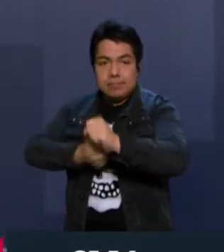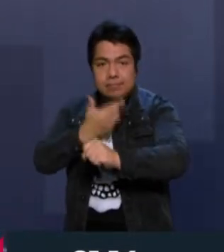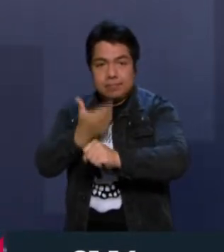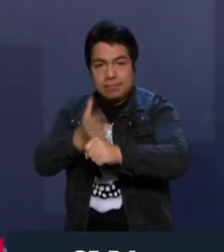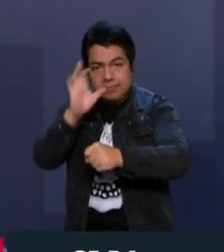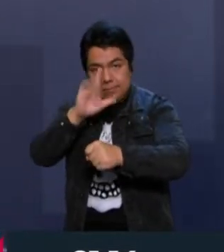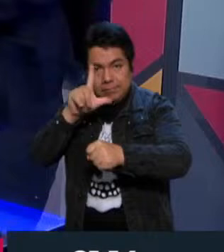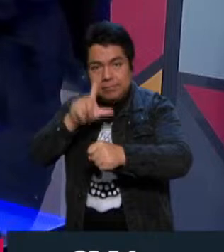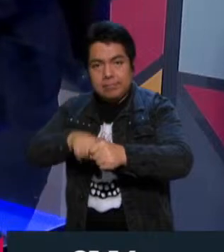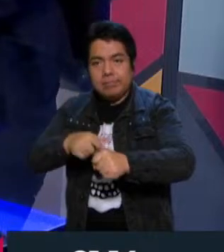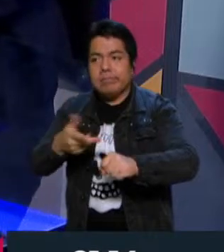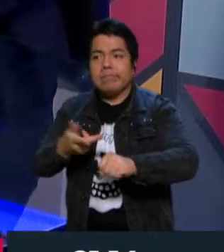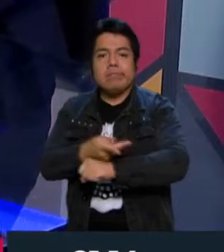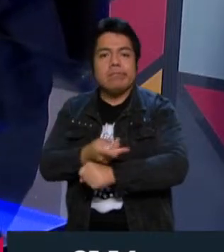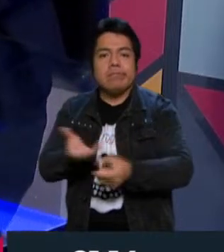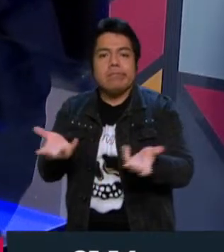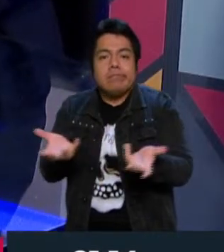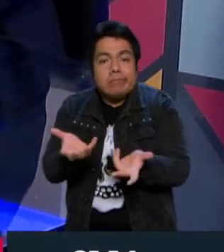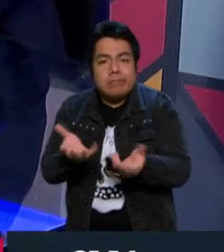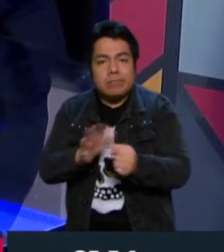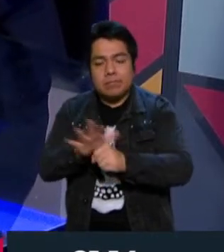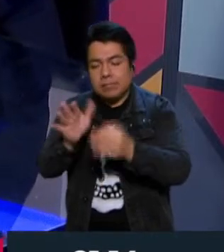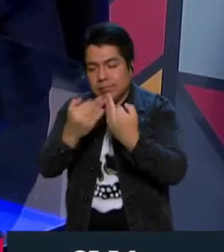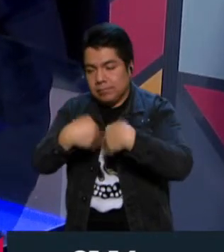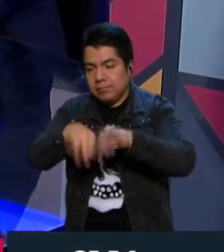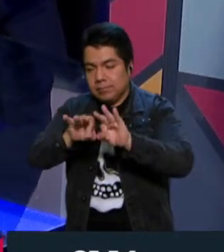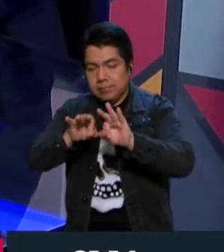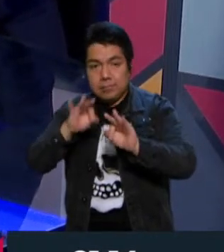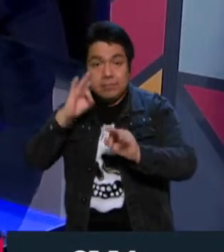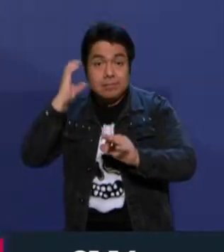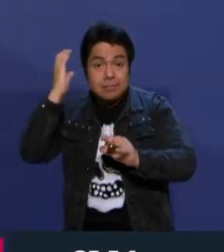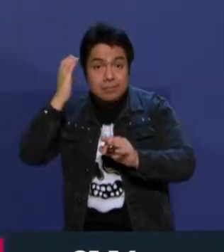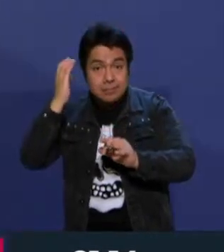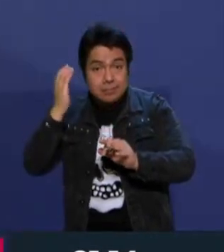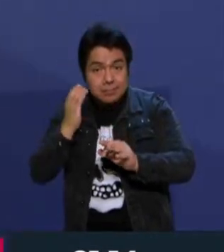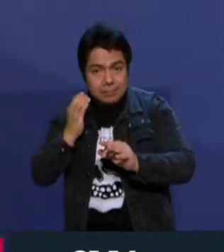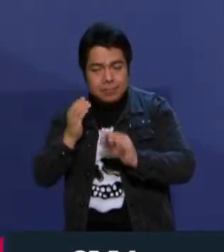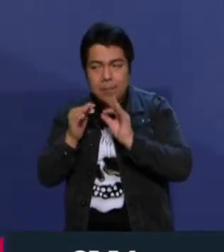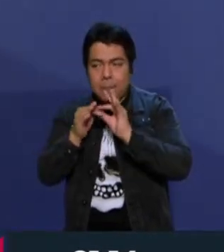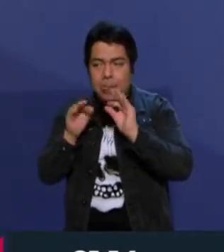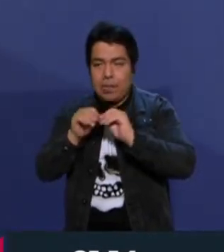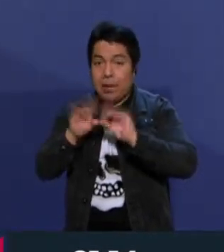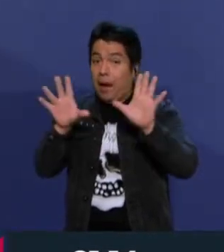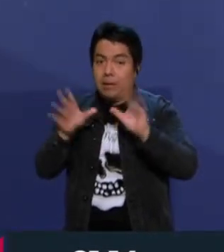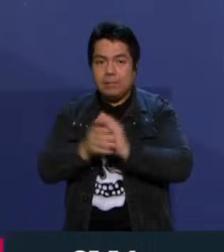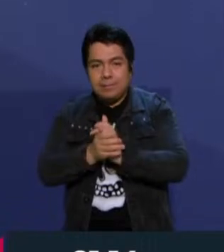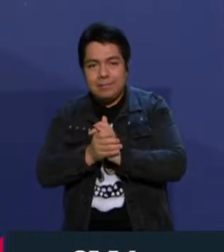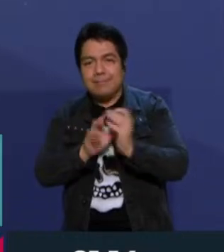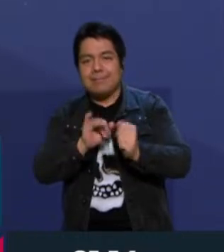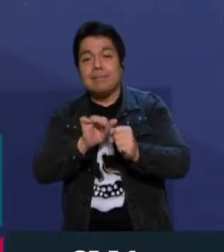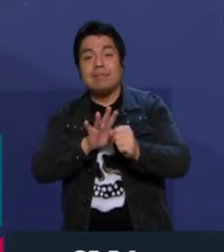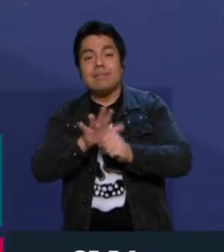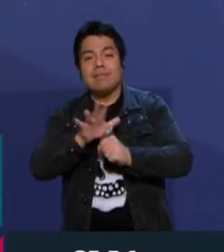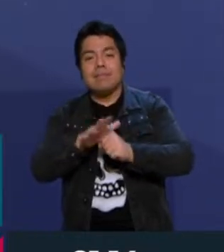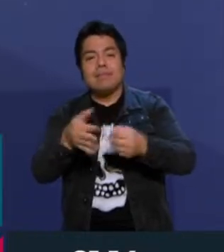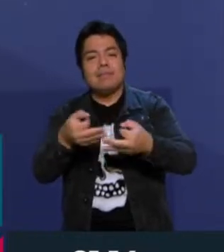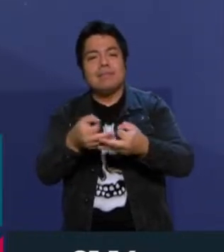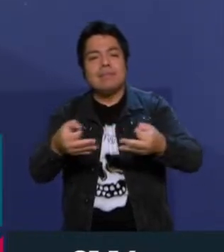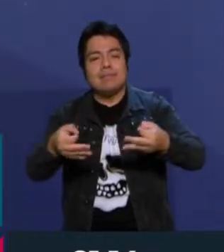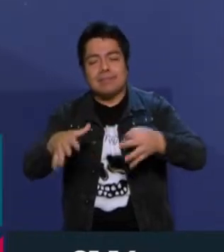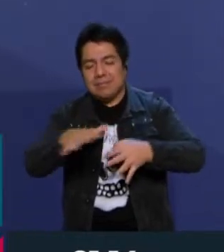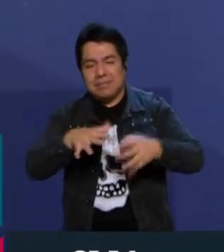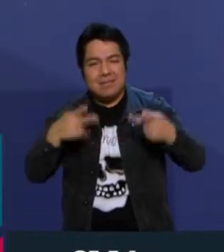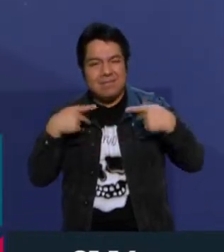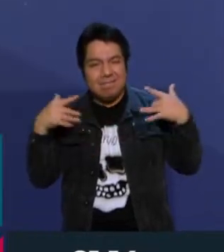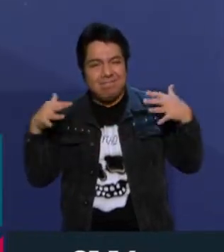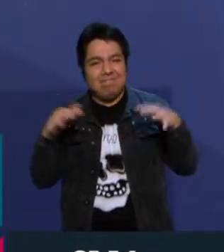la Ciudad de México. Pues creo que una de las prioridades que Clara ha dejado súper claro es el asunto de la territorialización. Okay.